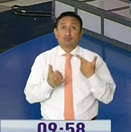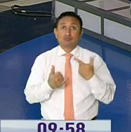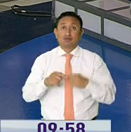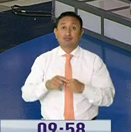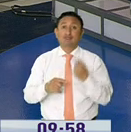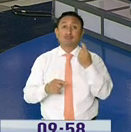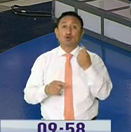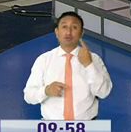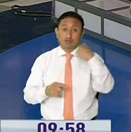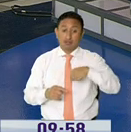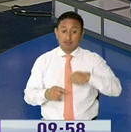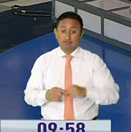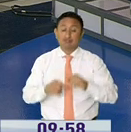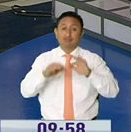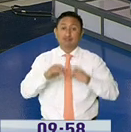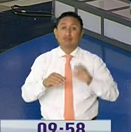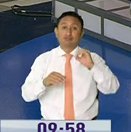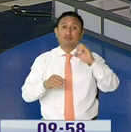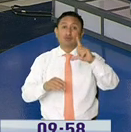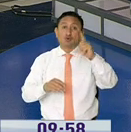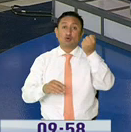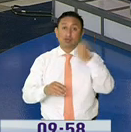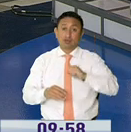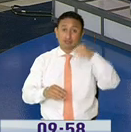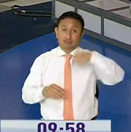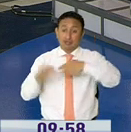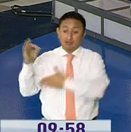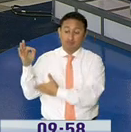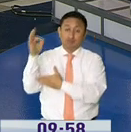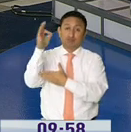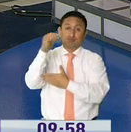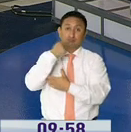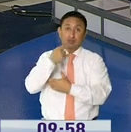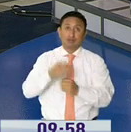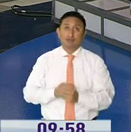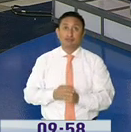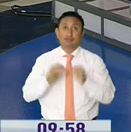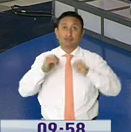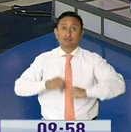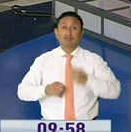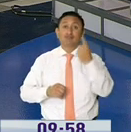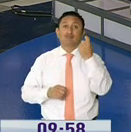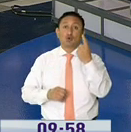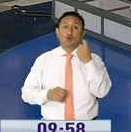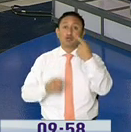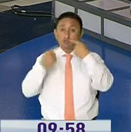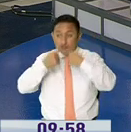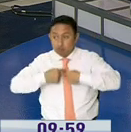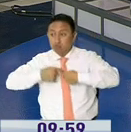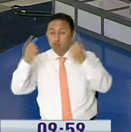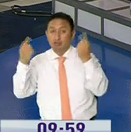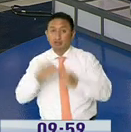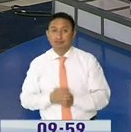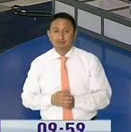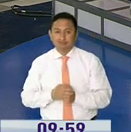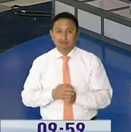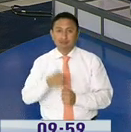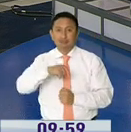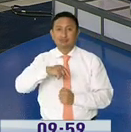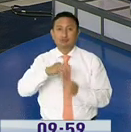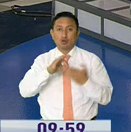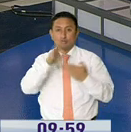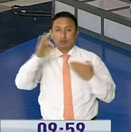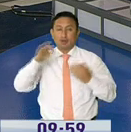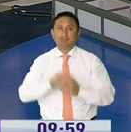desde las 11. De hecho, la secretaria Ocles, que es la vocera habla del gobierno, a las 11 de la mañana. Habla a las 11 para la estadística del